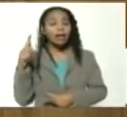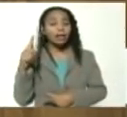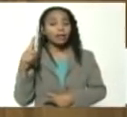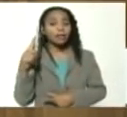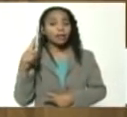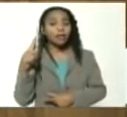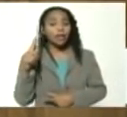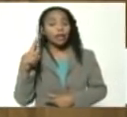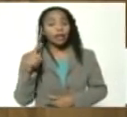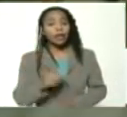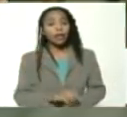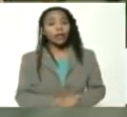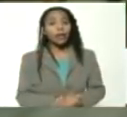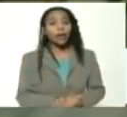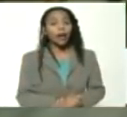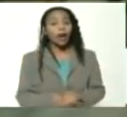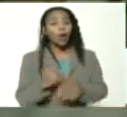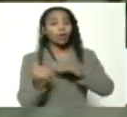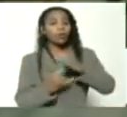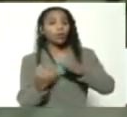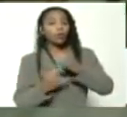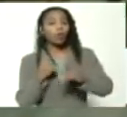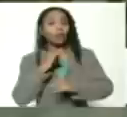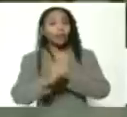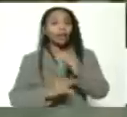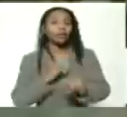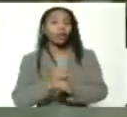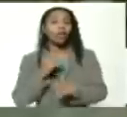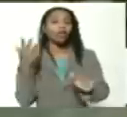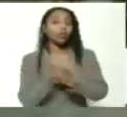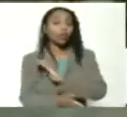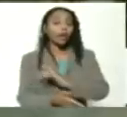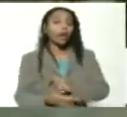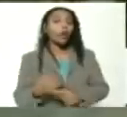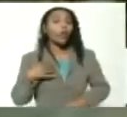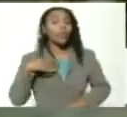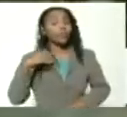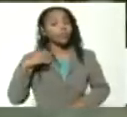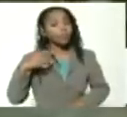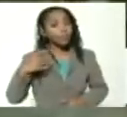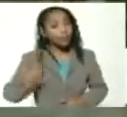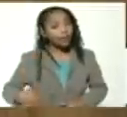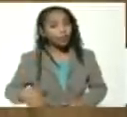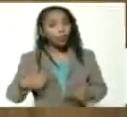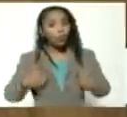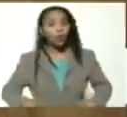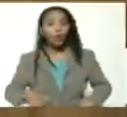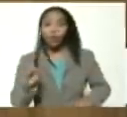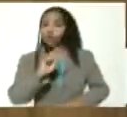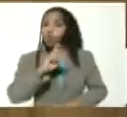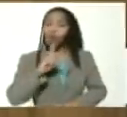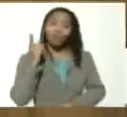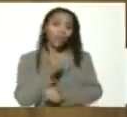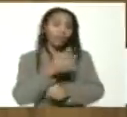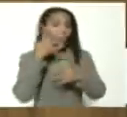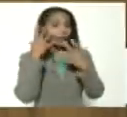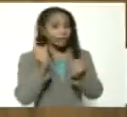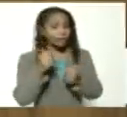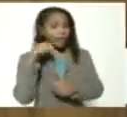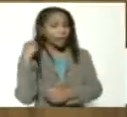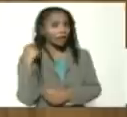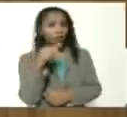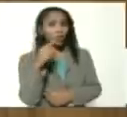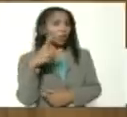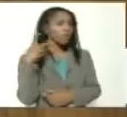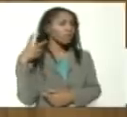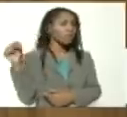que existen en los instrumentos internacionales sobre derechos humanos no debe entenderse como negación de otros